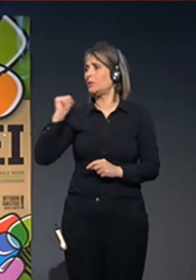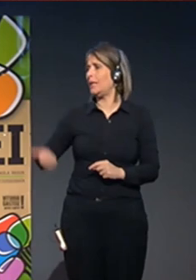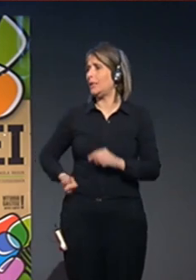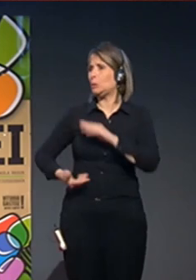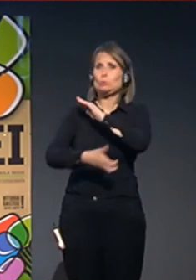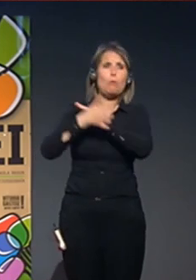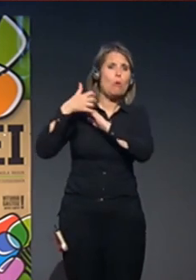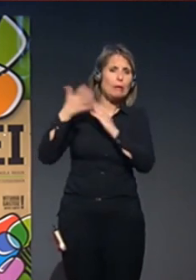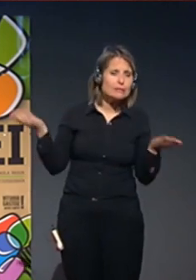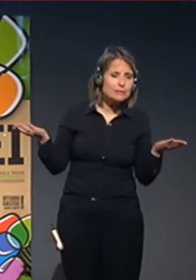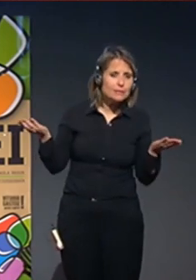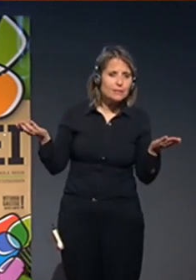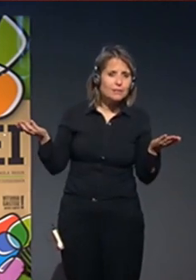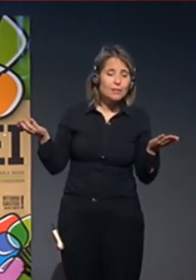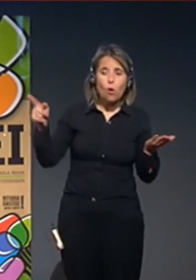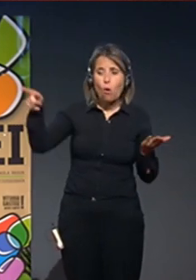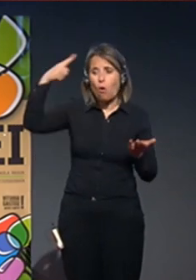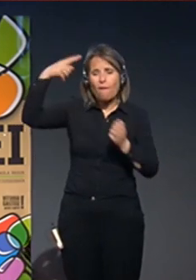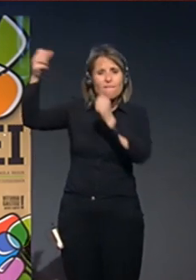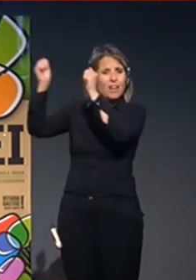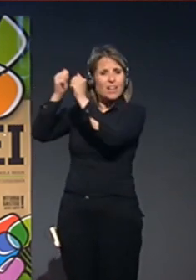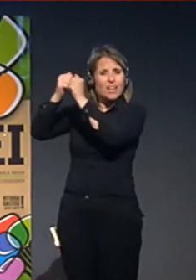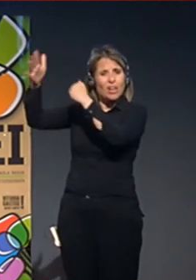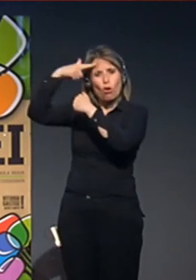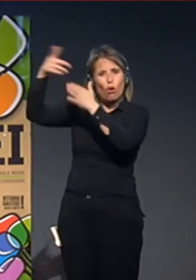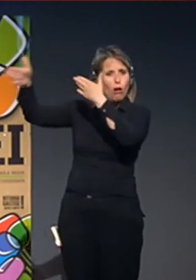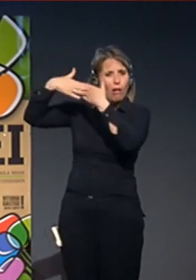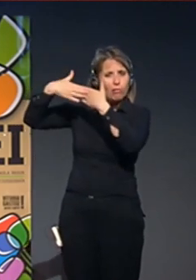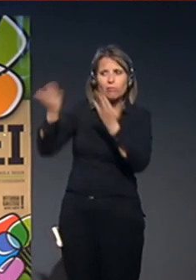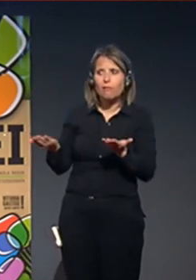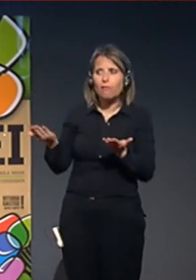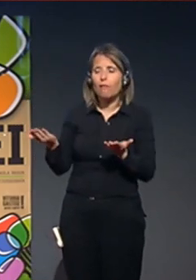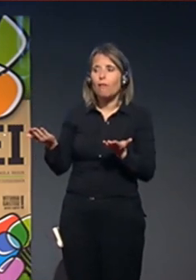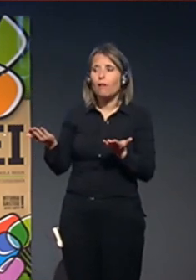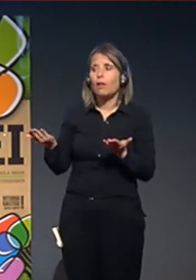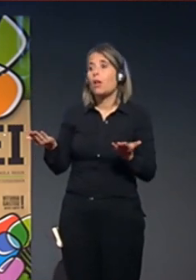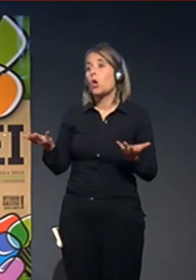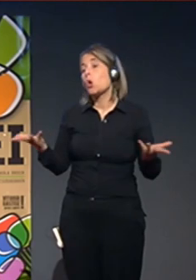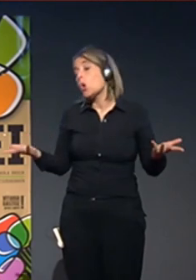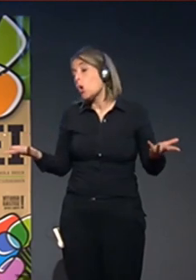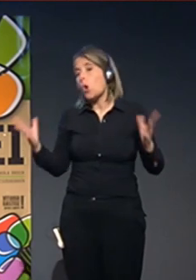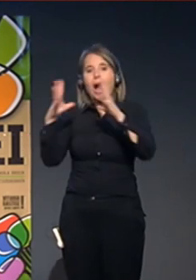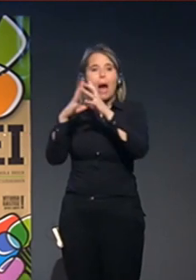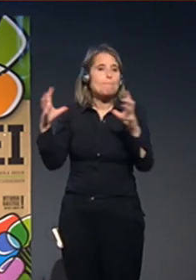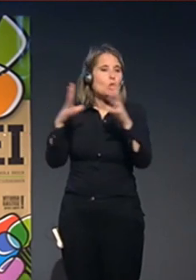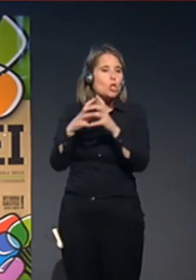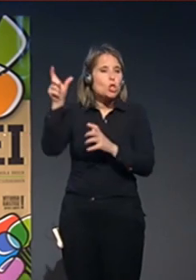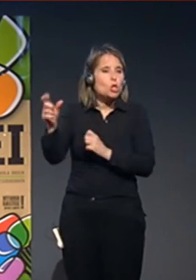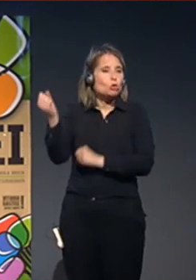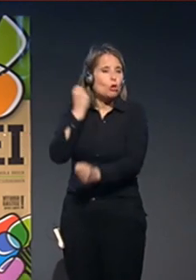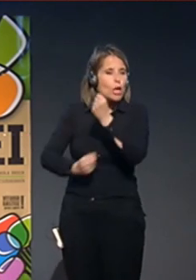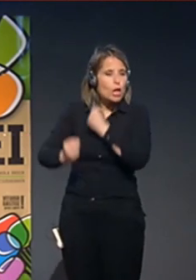pobres o es un ignorante o es un ambicioso